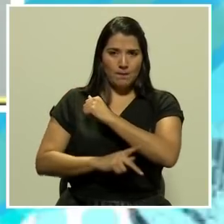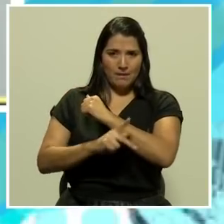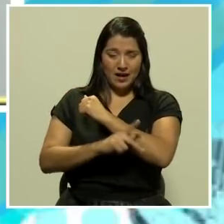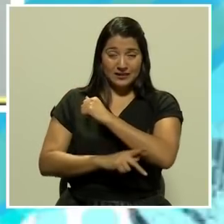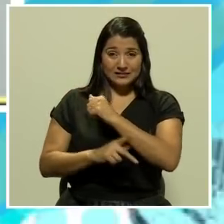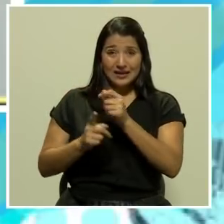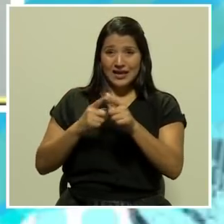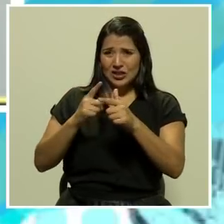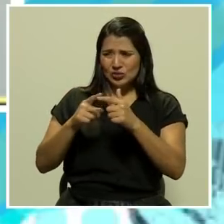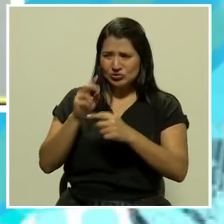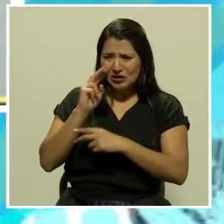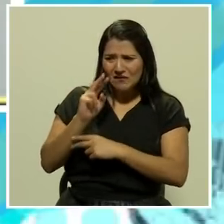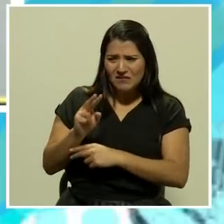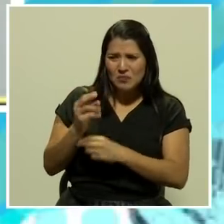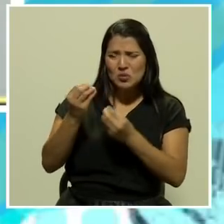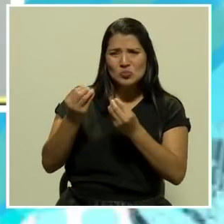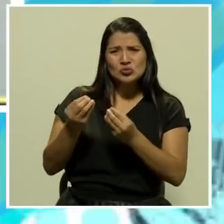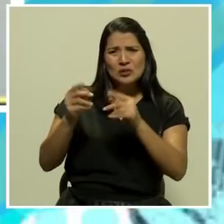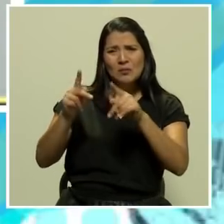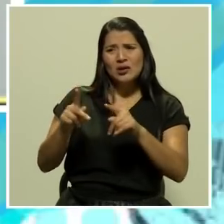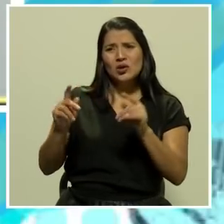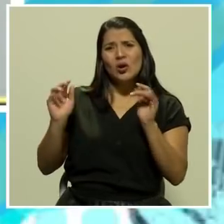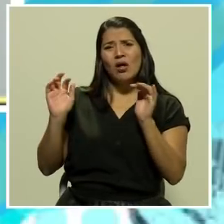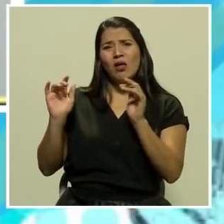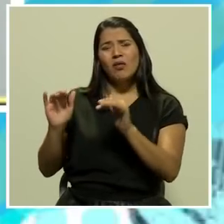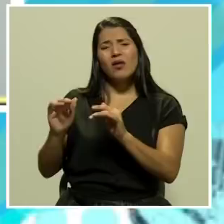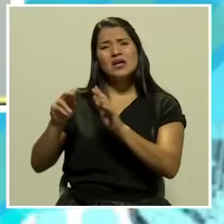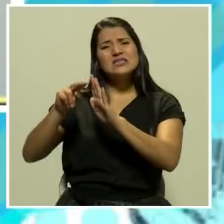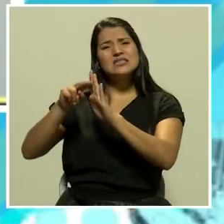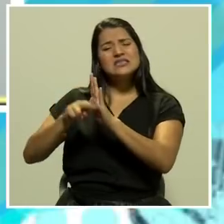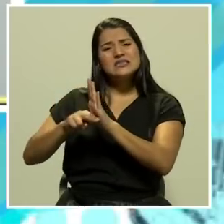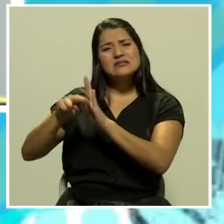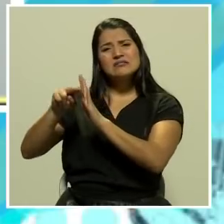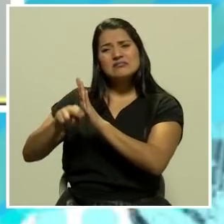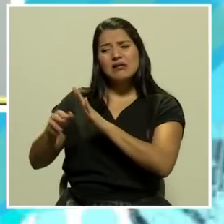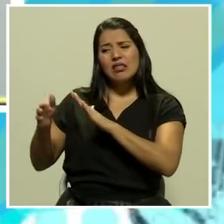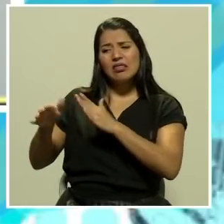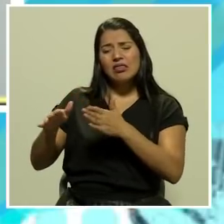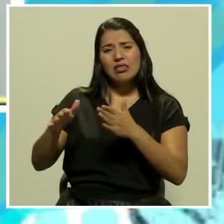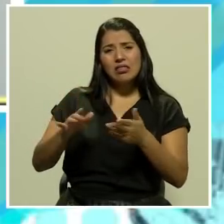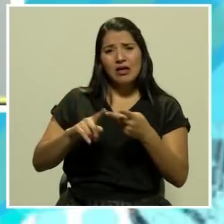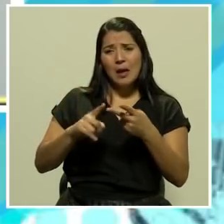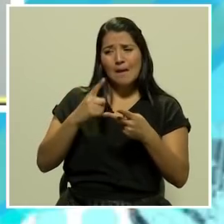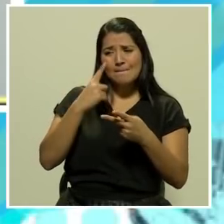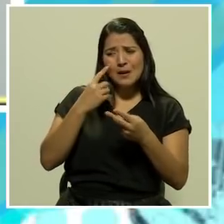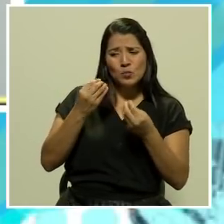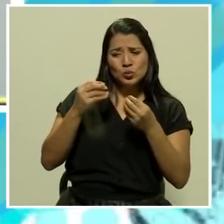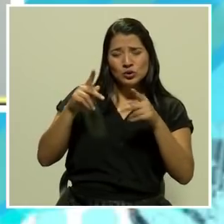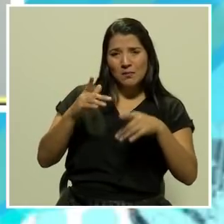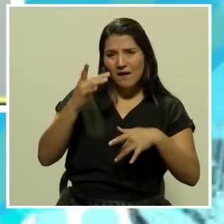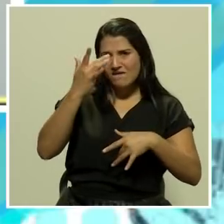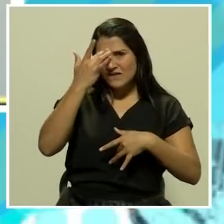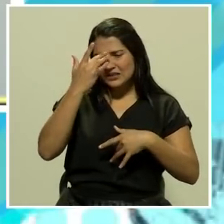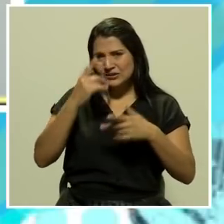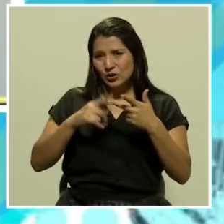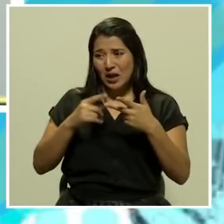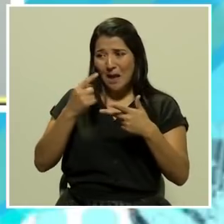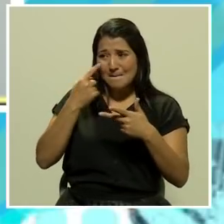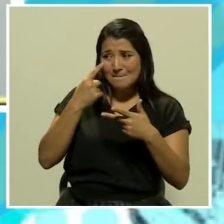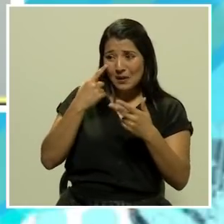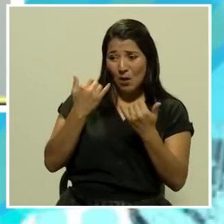llevan al cementerio, vemos las personas que están enfermas, vemos imágenes de los